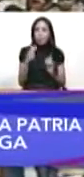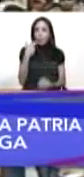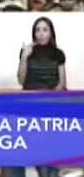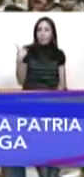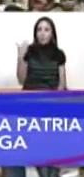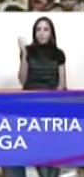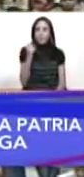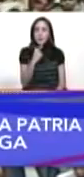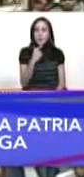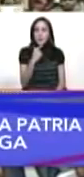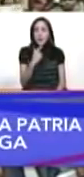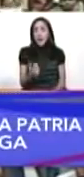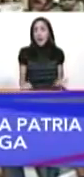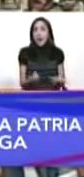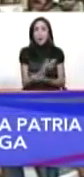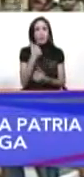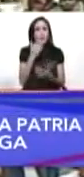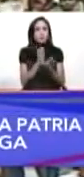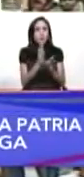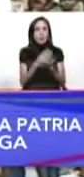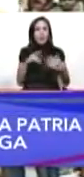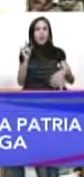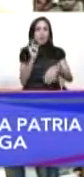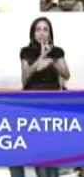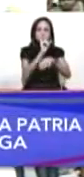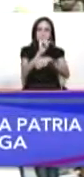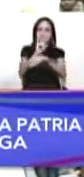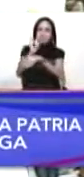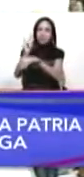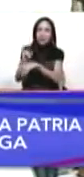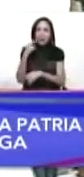y le han hecho y le hacen un gran daño al país.